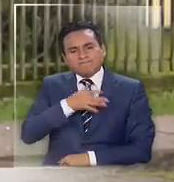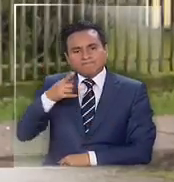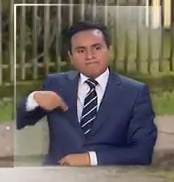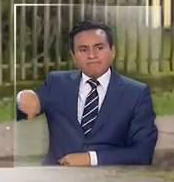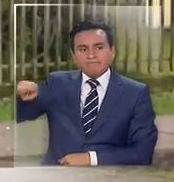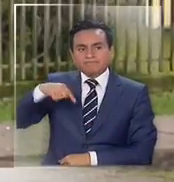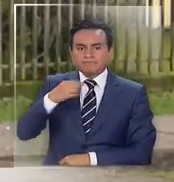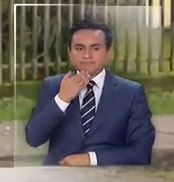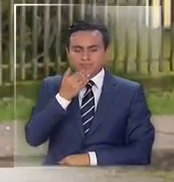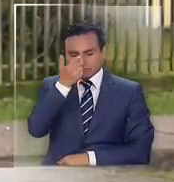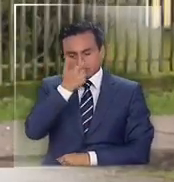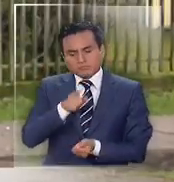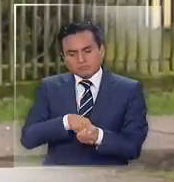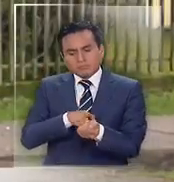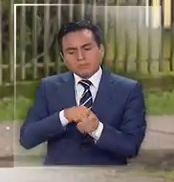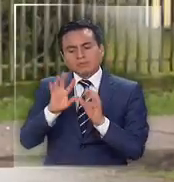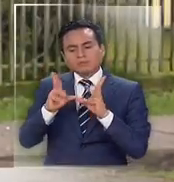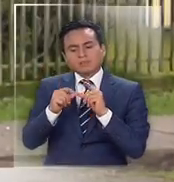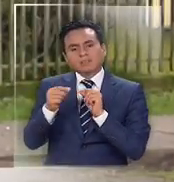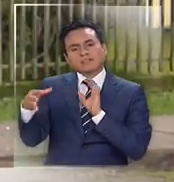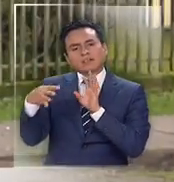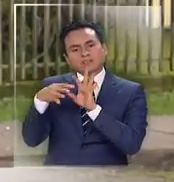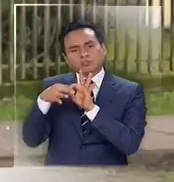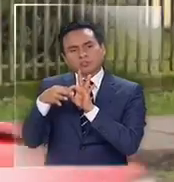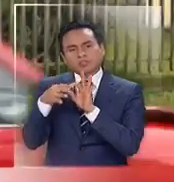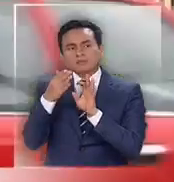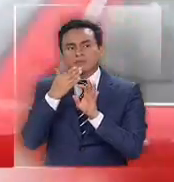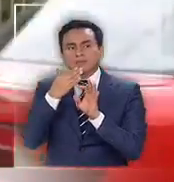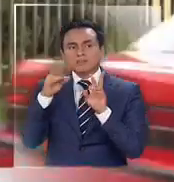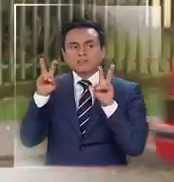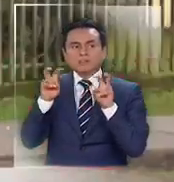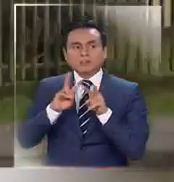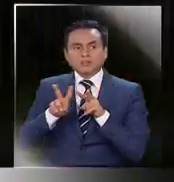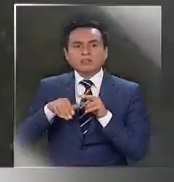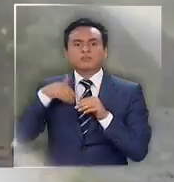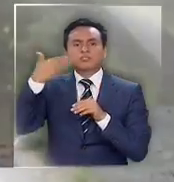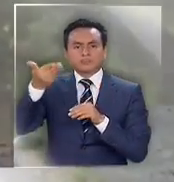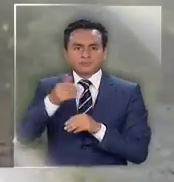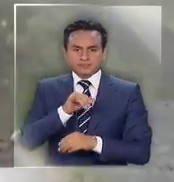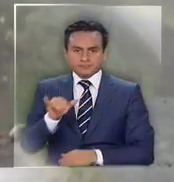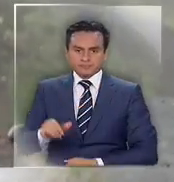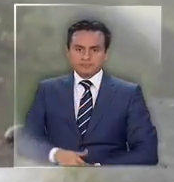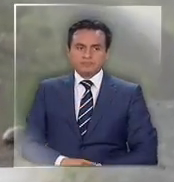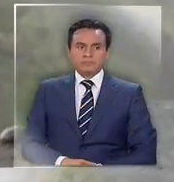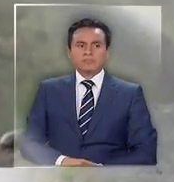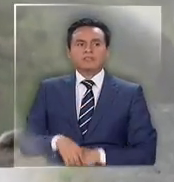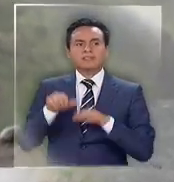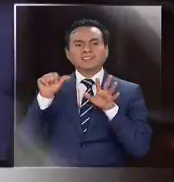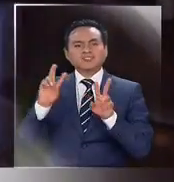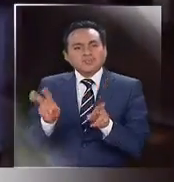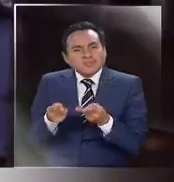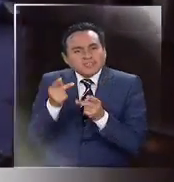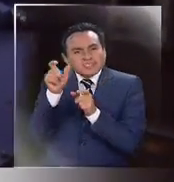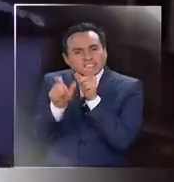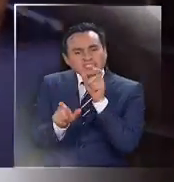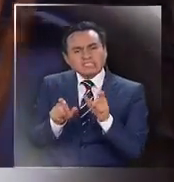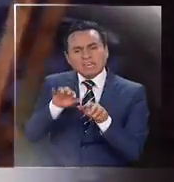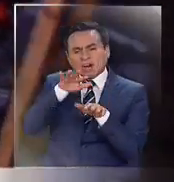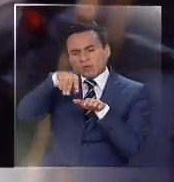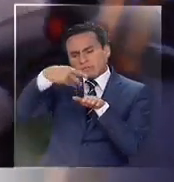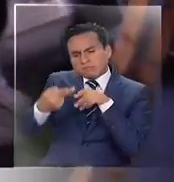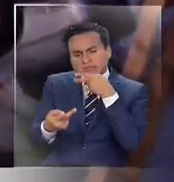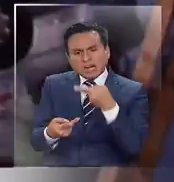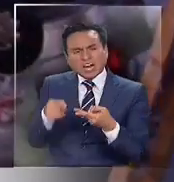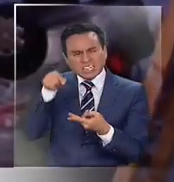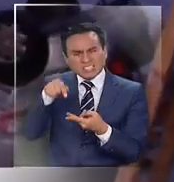hoy, y yo como familia, pariente directo también, esperaremos qué vamos a hacer posterior. De los 6 sobrevivientes que cayeron a las aguas del